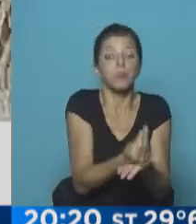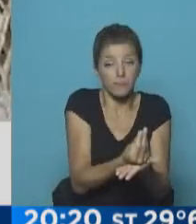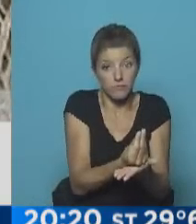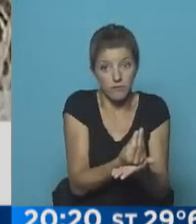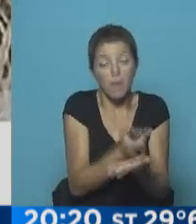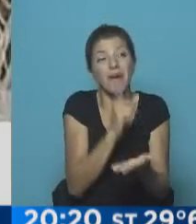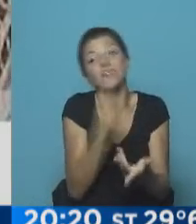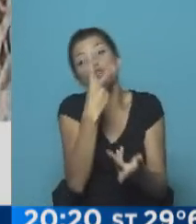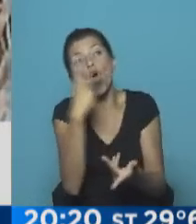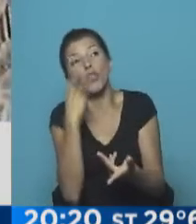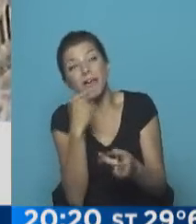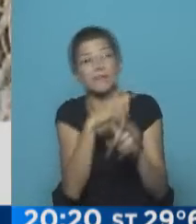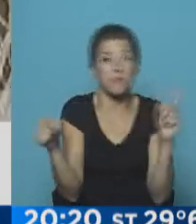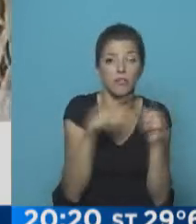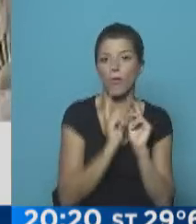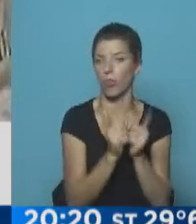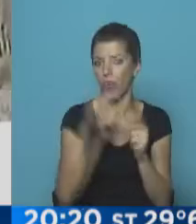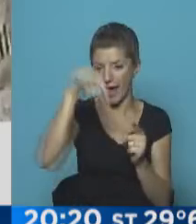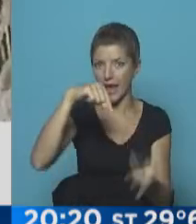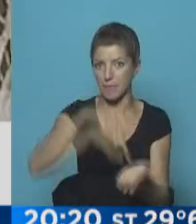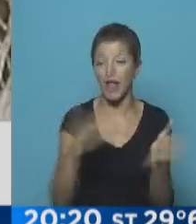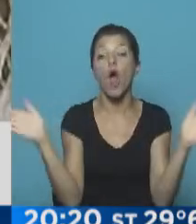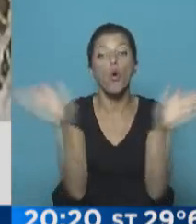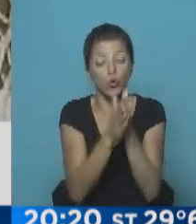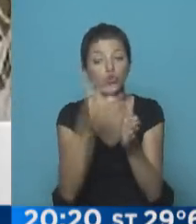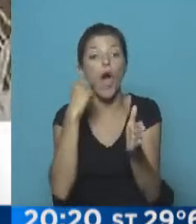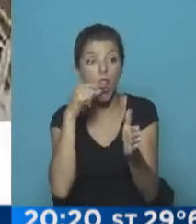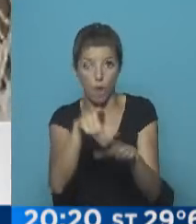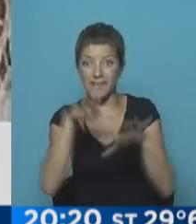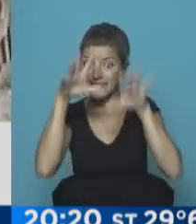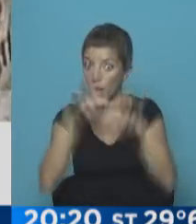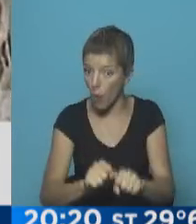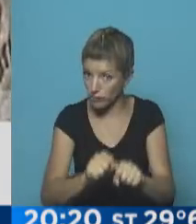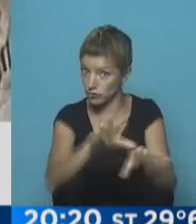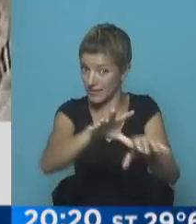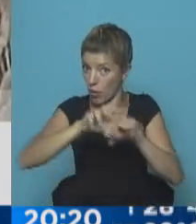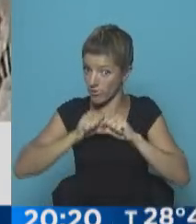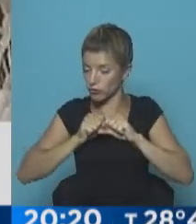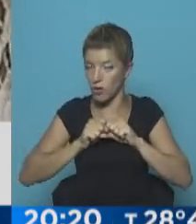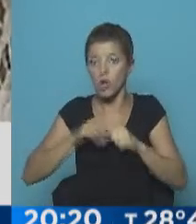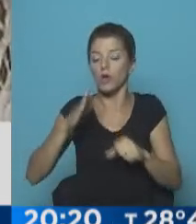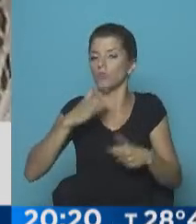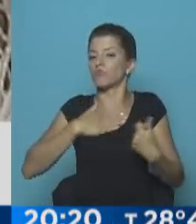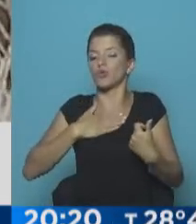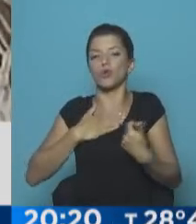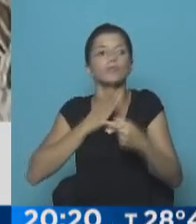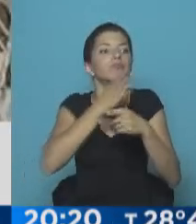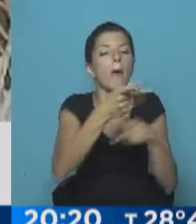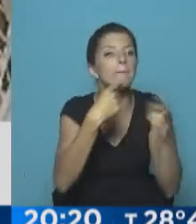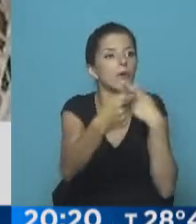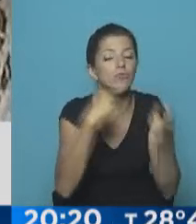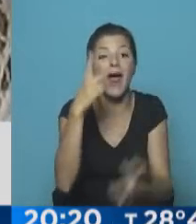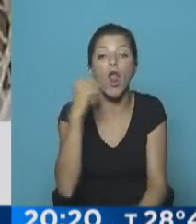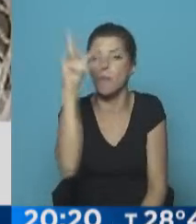estado 2 días y medio allí, con este hombre secuestrado. No tuvimos acceso, nadie tuvo acceso todavía al testimonio de